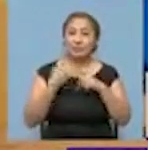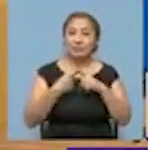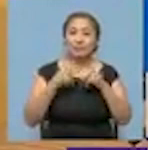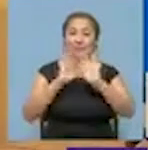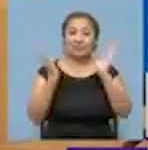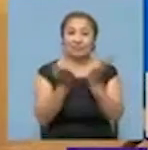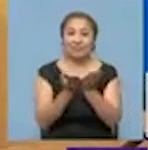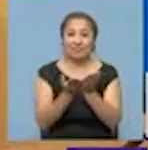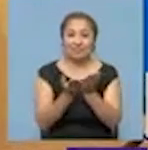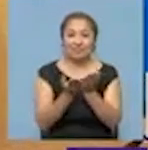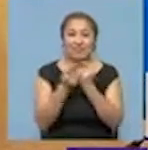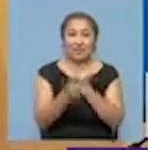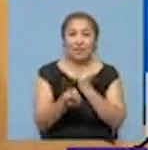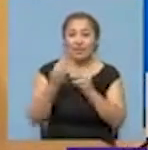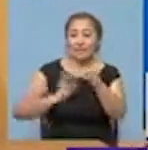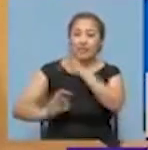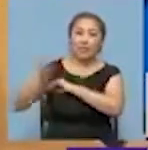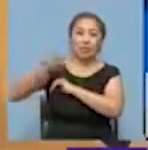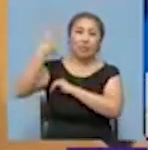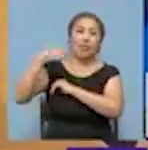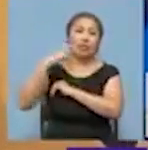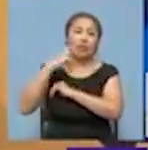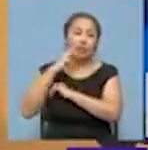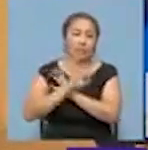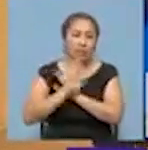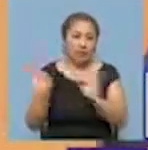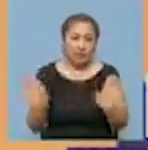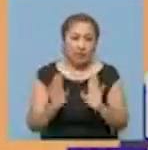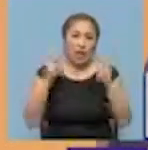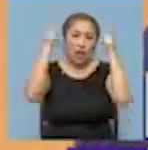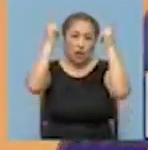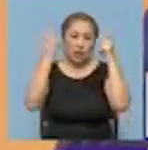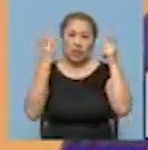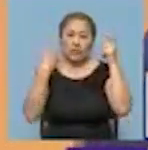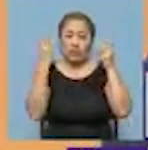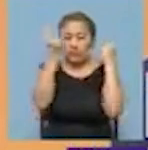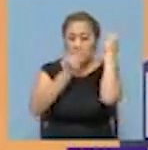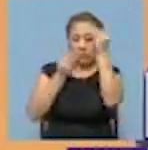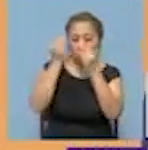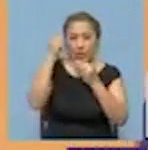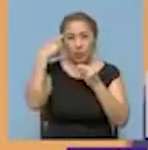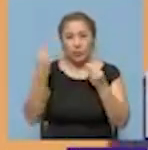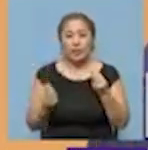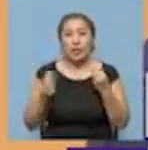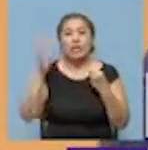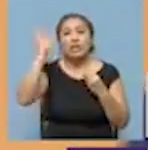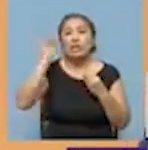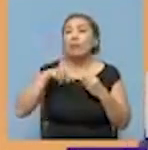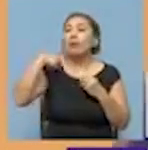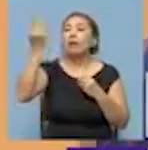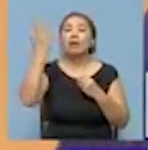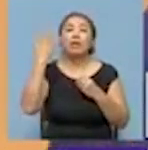internacional el siglo pasado el siglo 19 este los reyes de francia se preocupaban por y saber qué hacía el rey de inglaterra